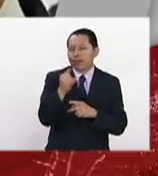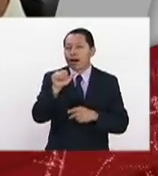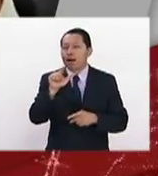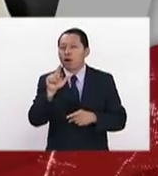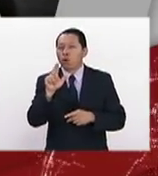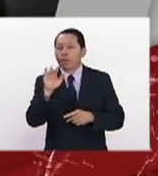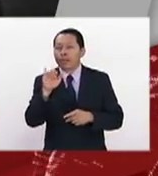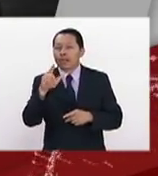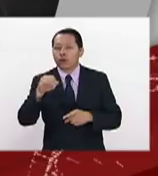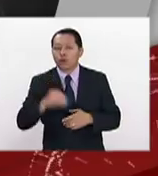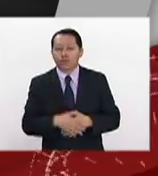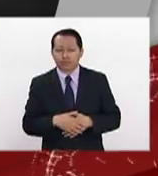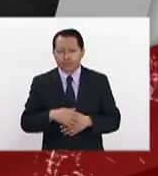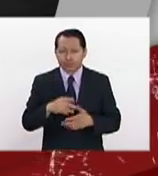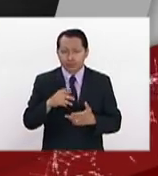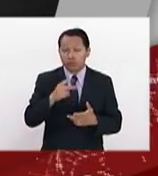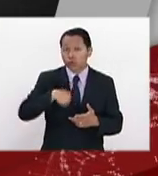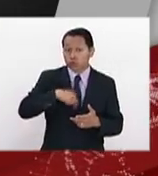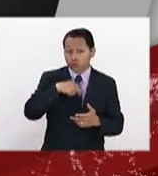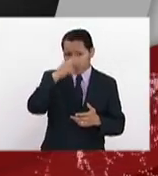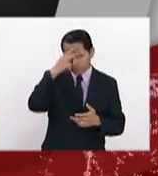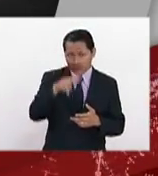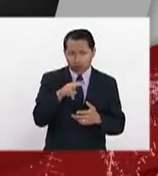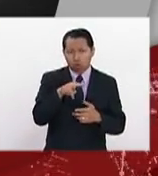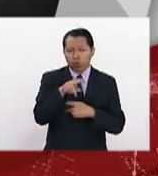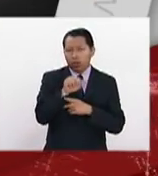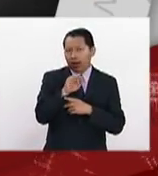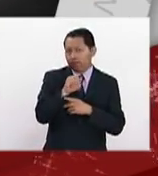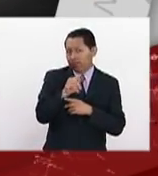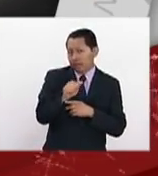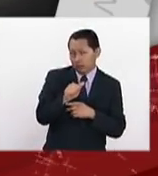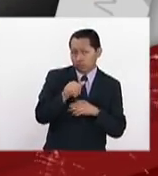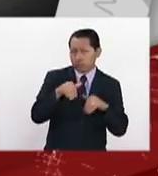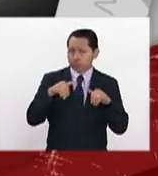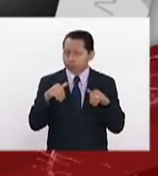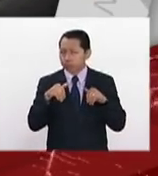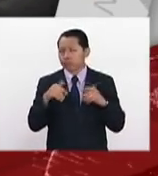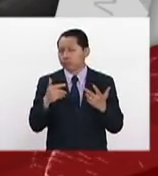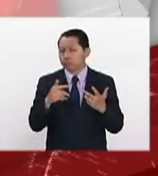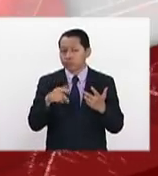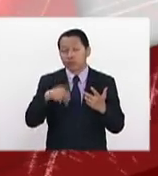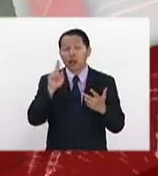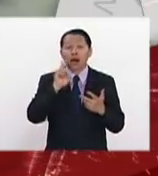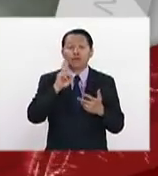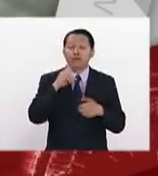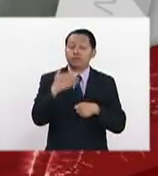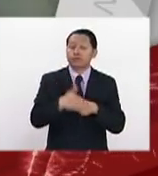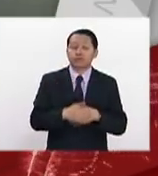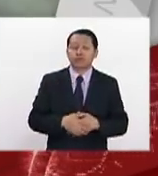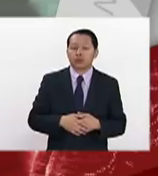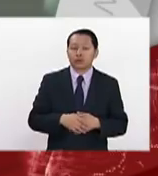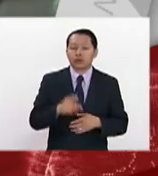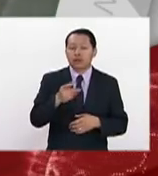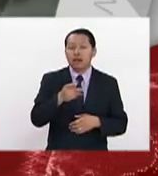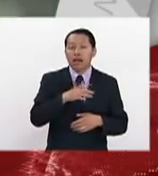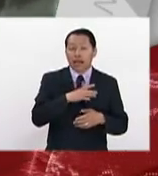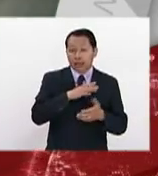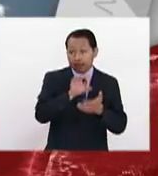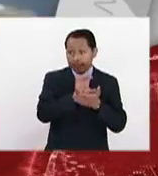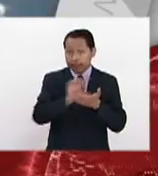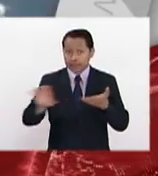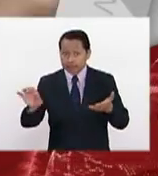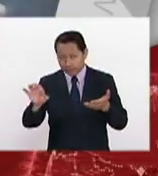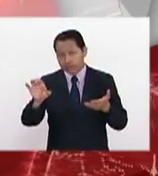que deberíamos de estar excluidos dada la situación del NAFTA, pero ya veremos ahora que lo saquen. Las remesas vuelven a